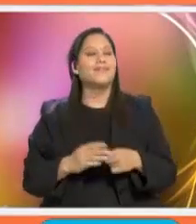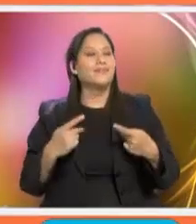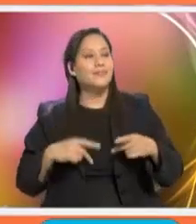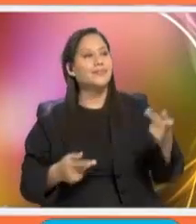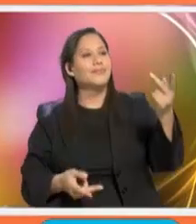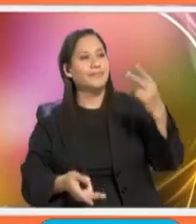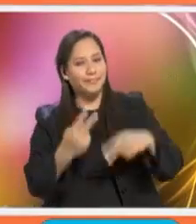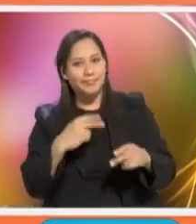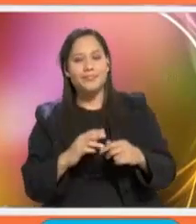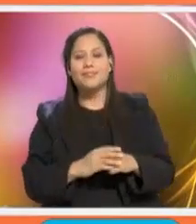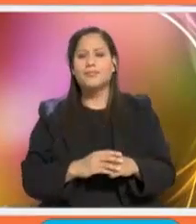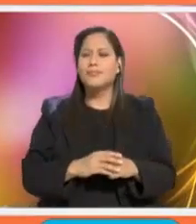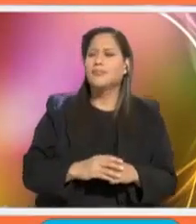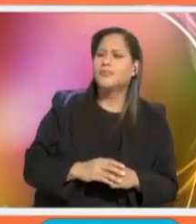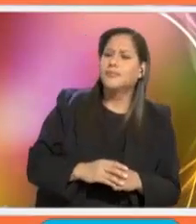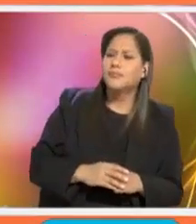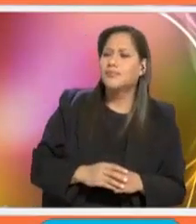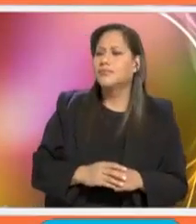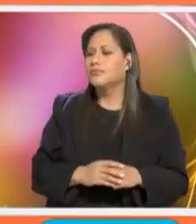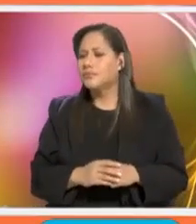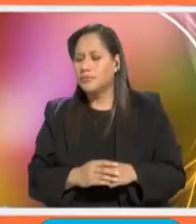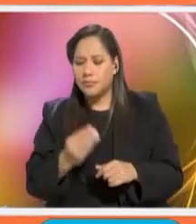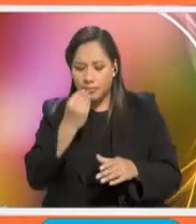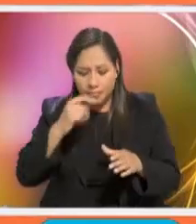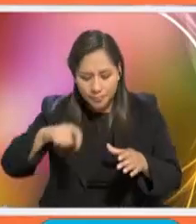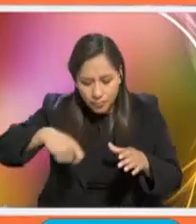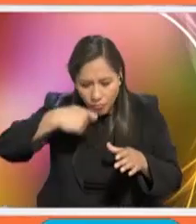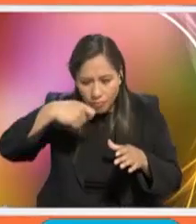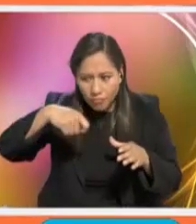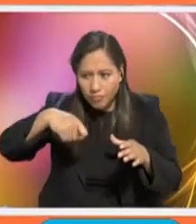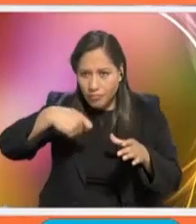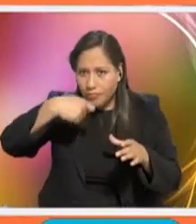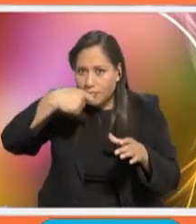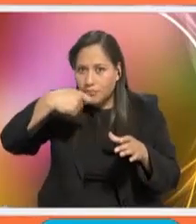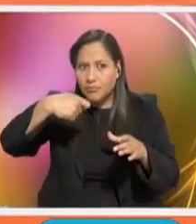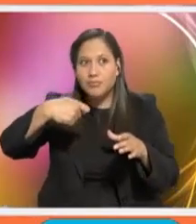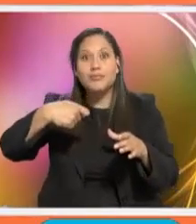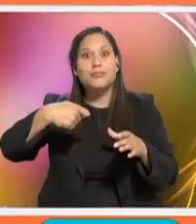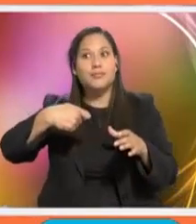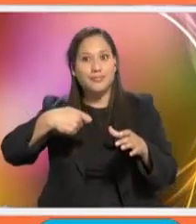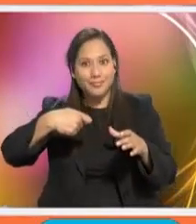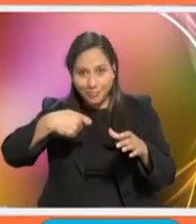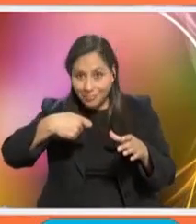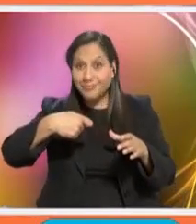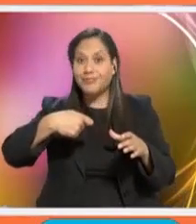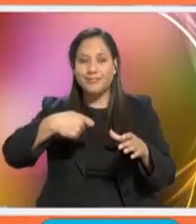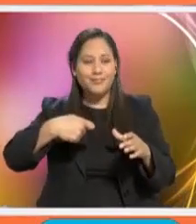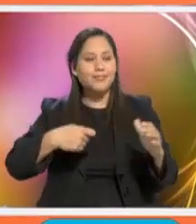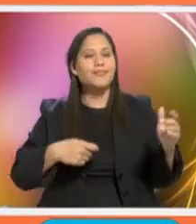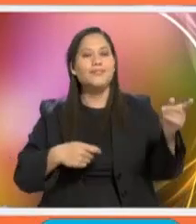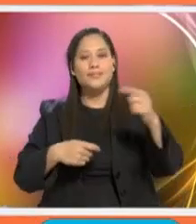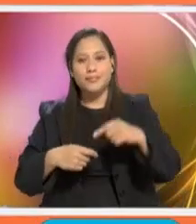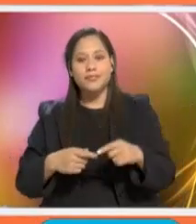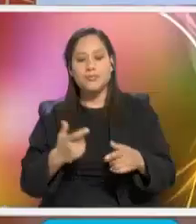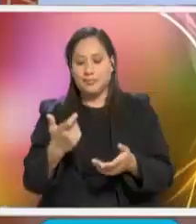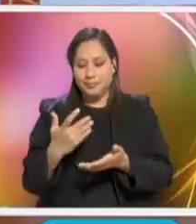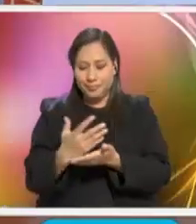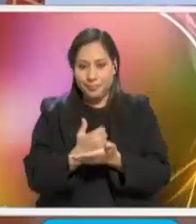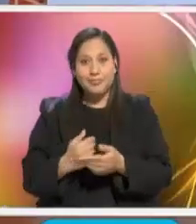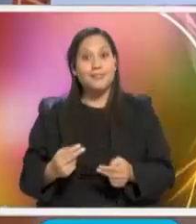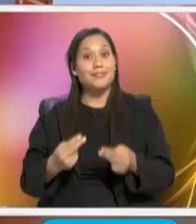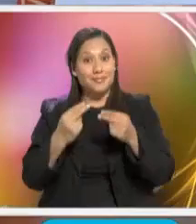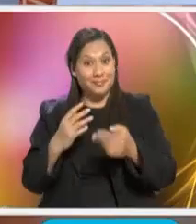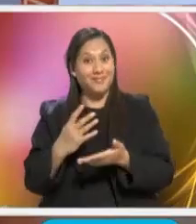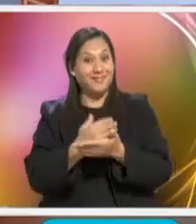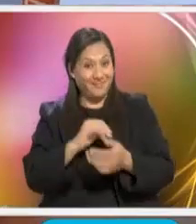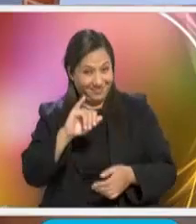personas que se acercaban, que consumían la comida, y empezó a ver pues que sí era negocio. Pero aquí hay algo